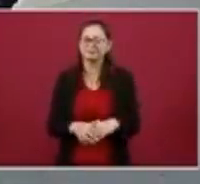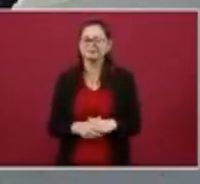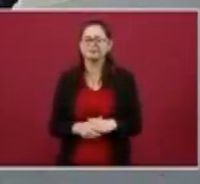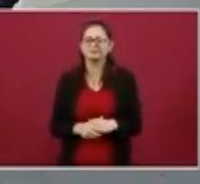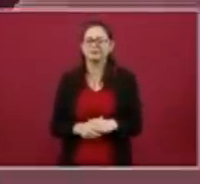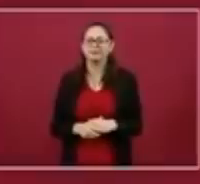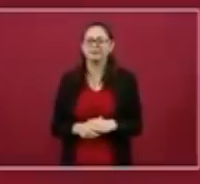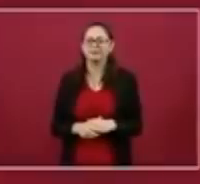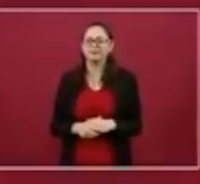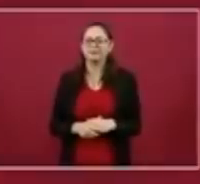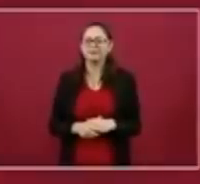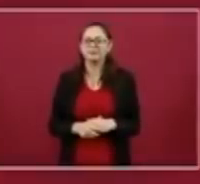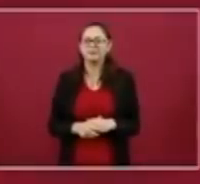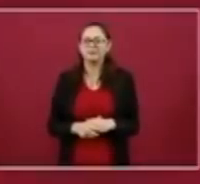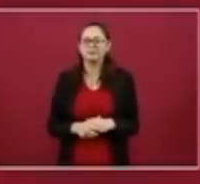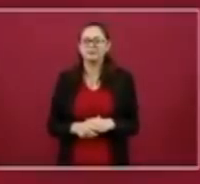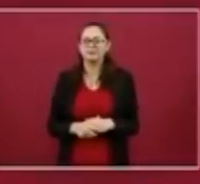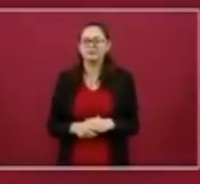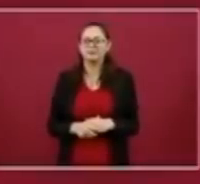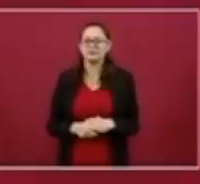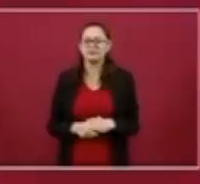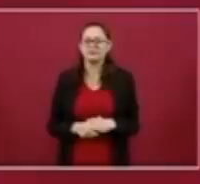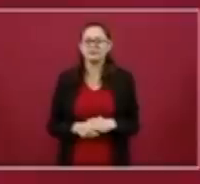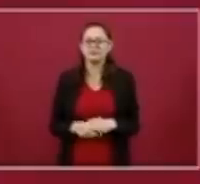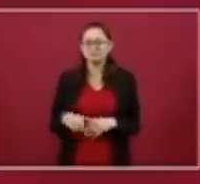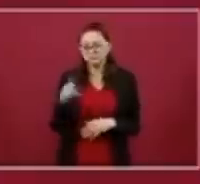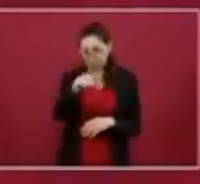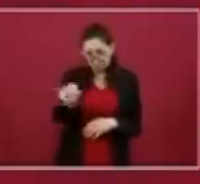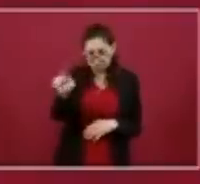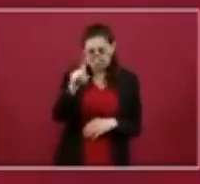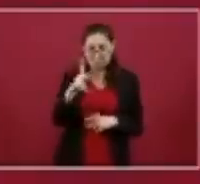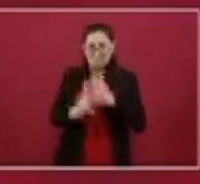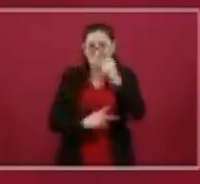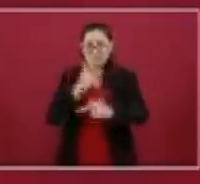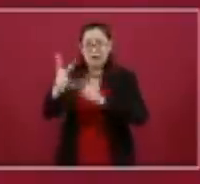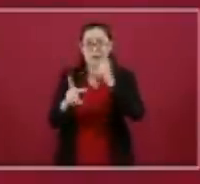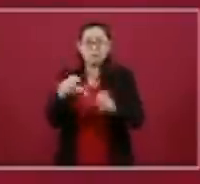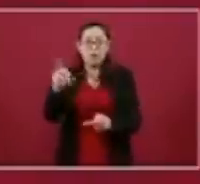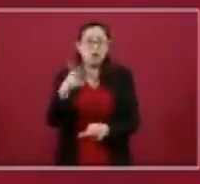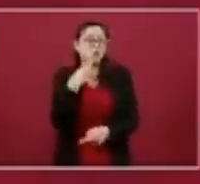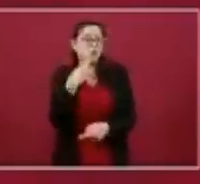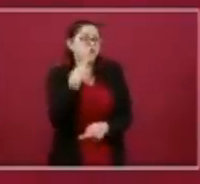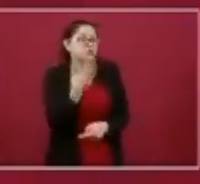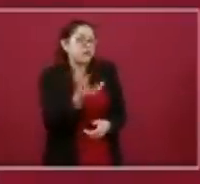les son útiles, pues los van a tener que comprar, porque